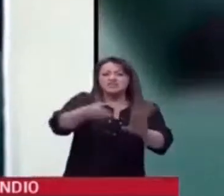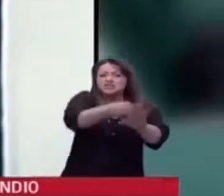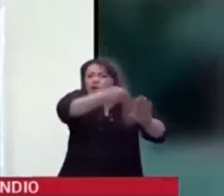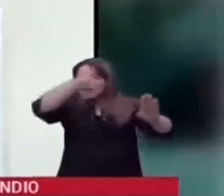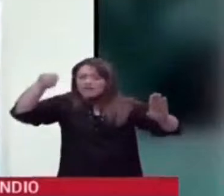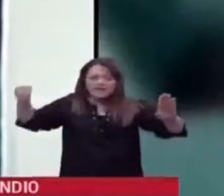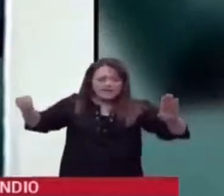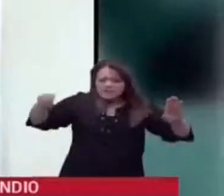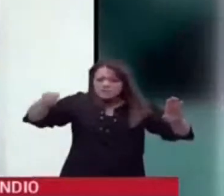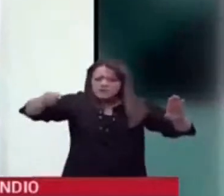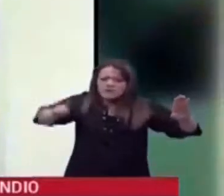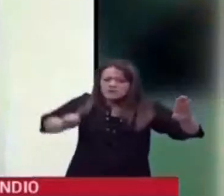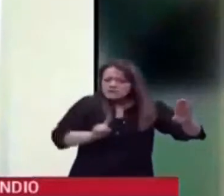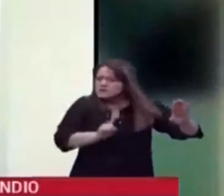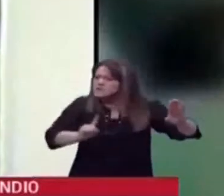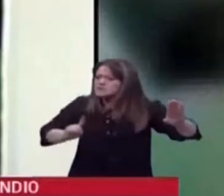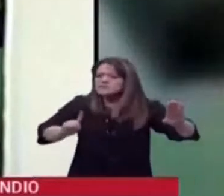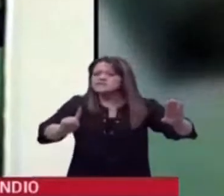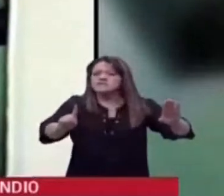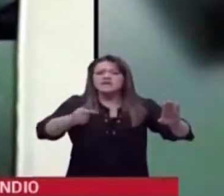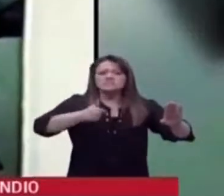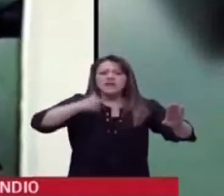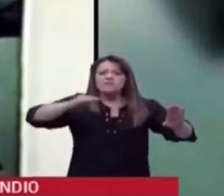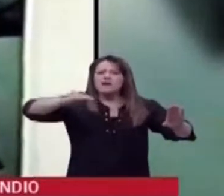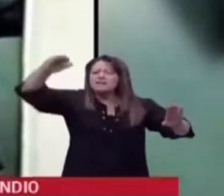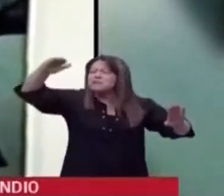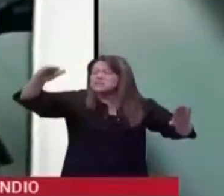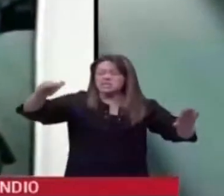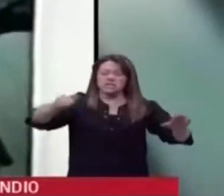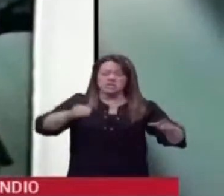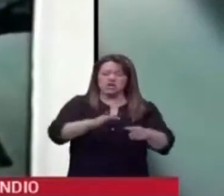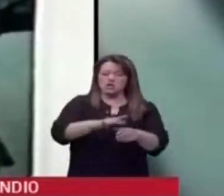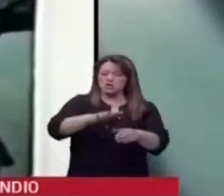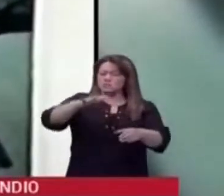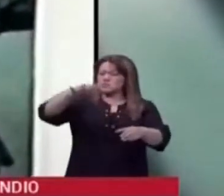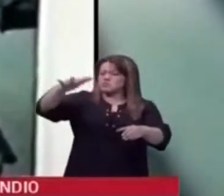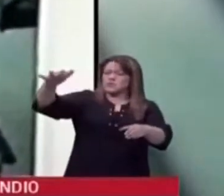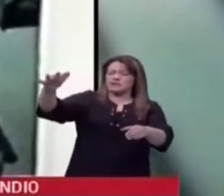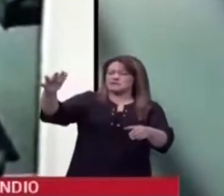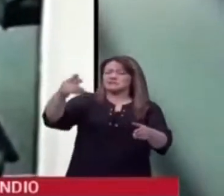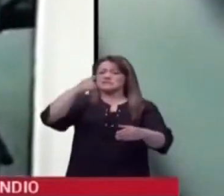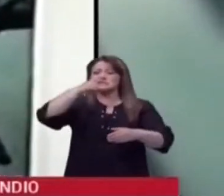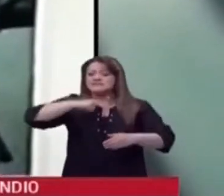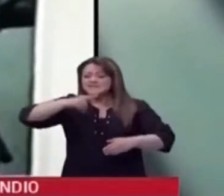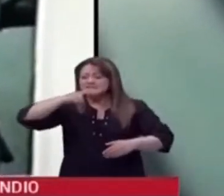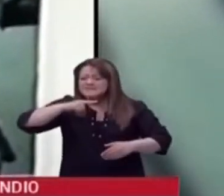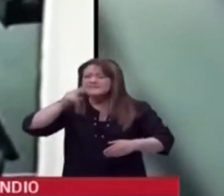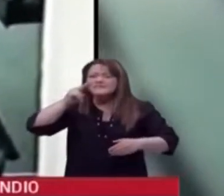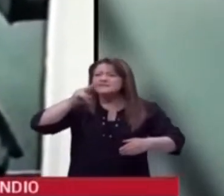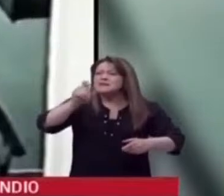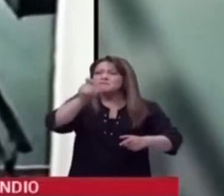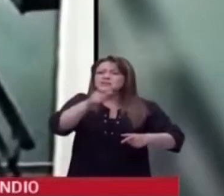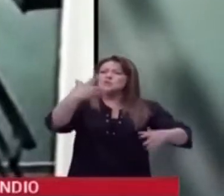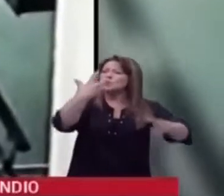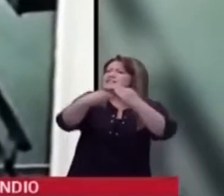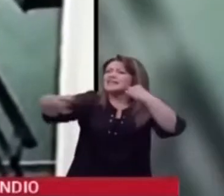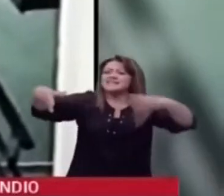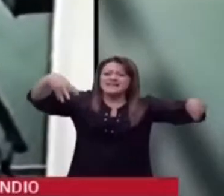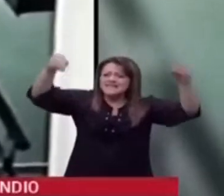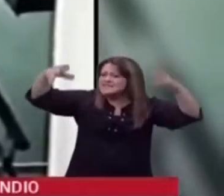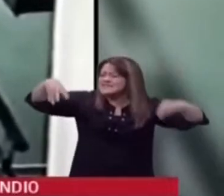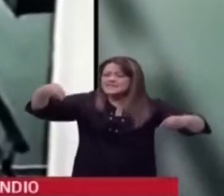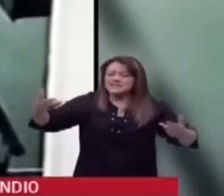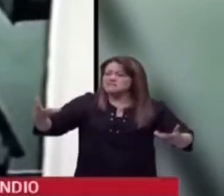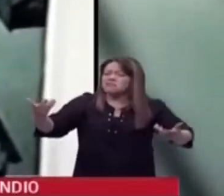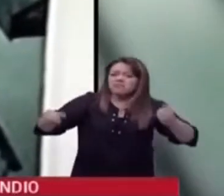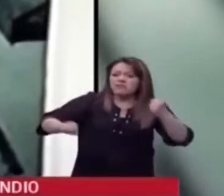vi y pues estaba todo el apartamento lleno de humo, no se veía absolutamente nada. Le empezó a salir los vecinos, empezaron a salir pues la demás